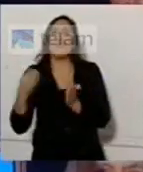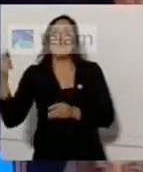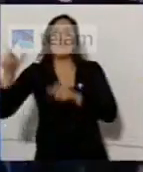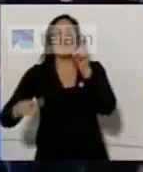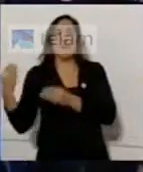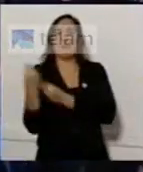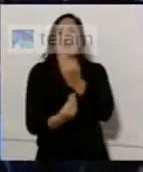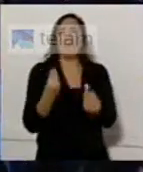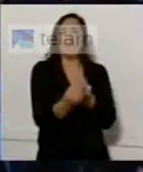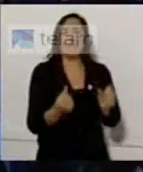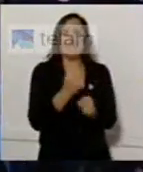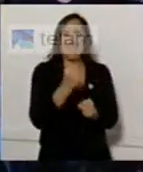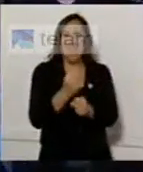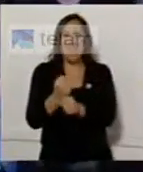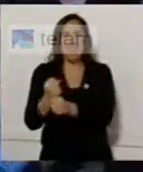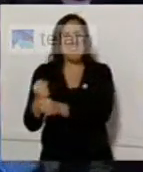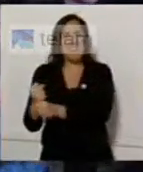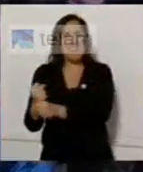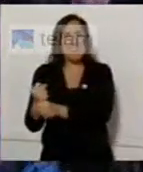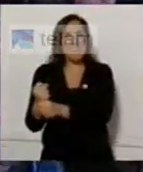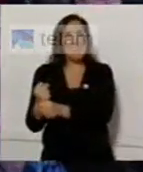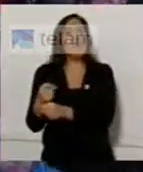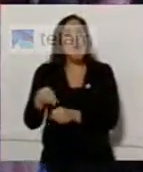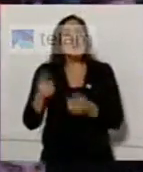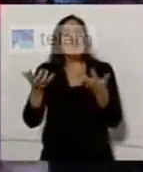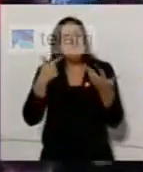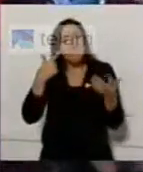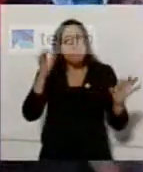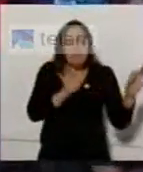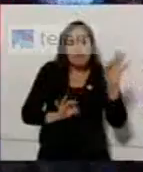trabajo. Hemos logrado articular esto.